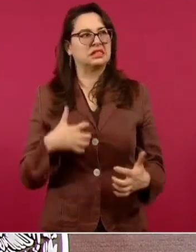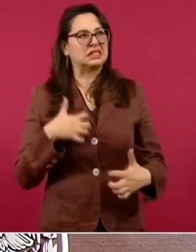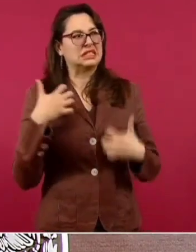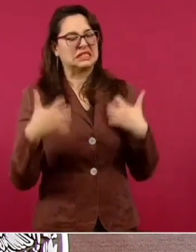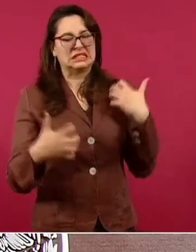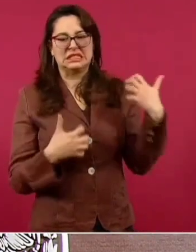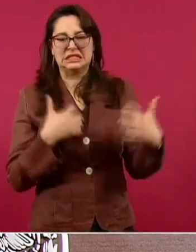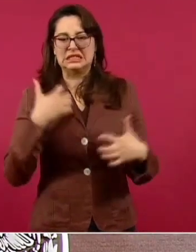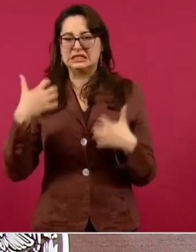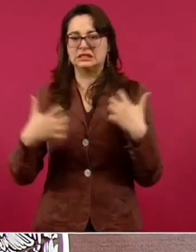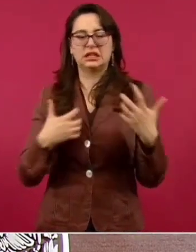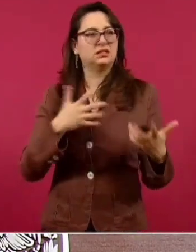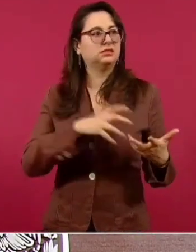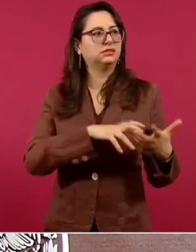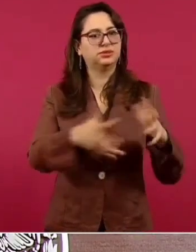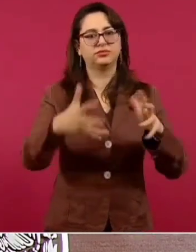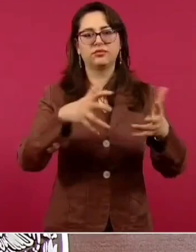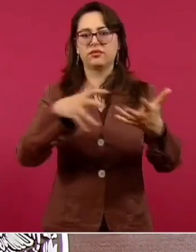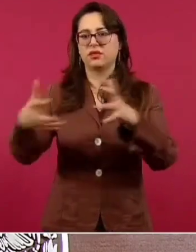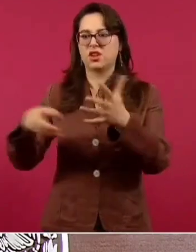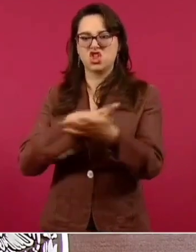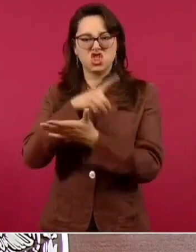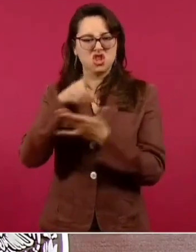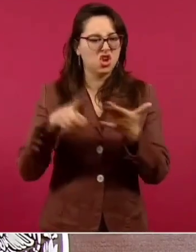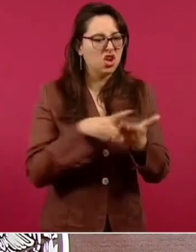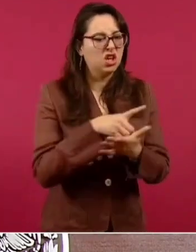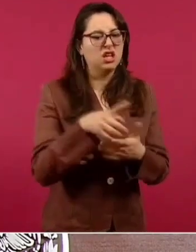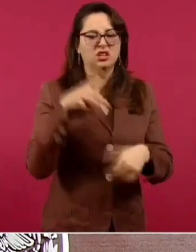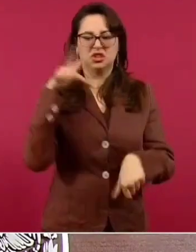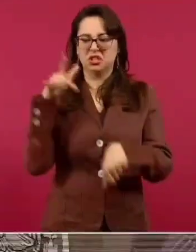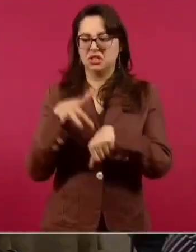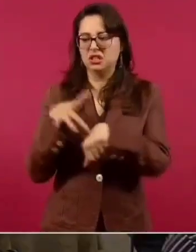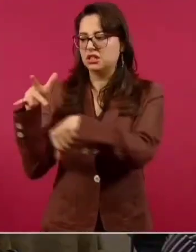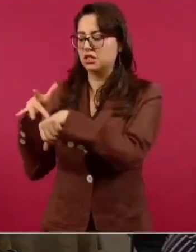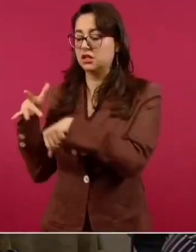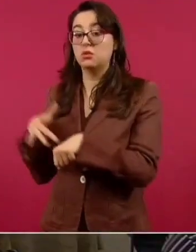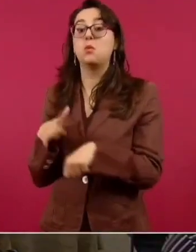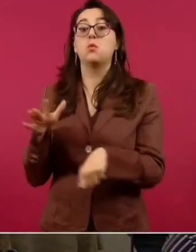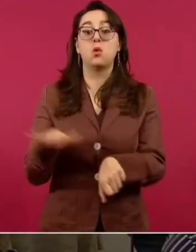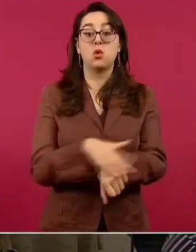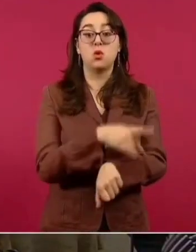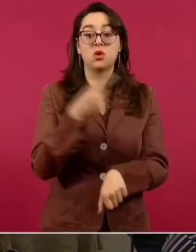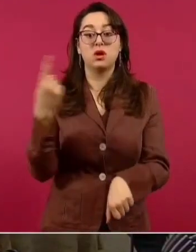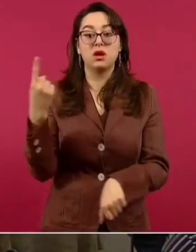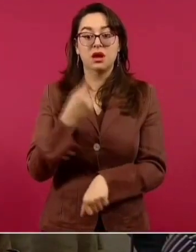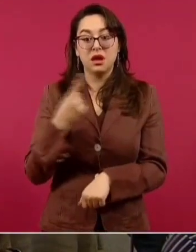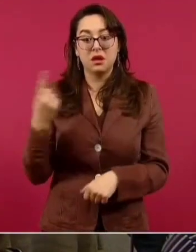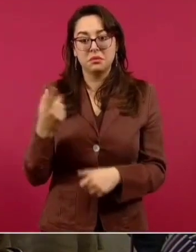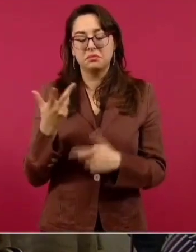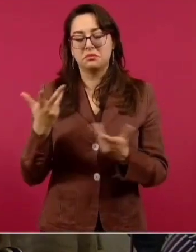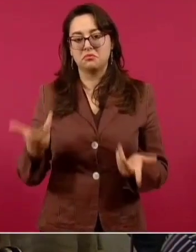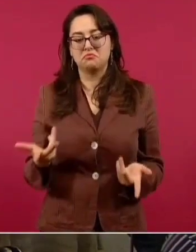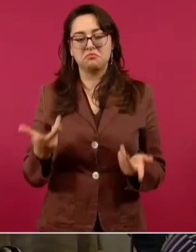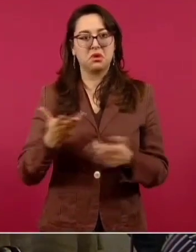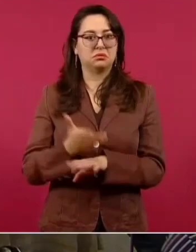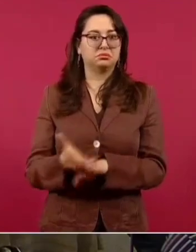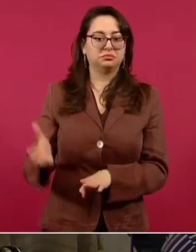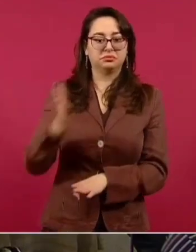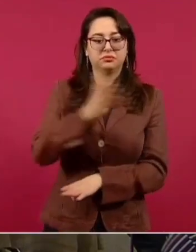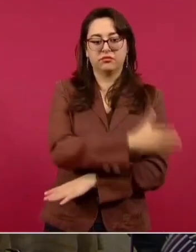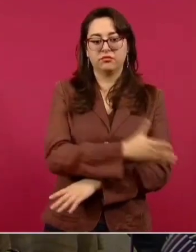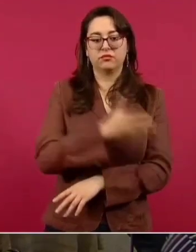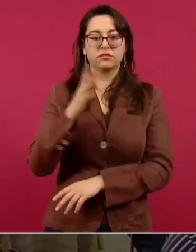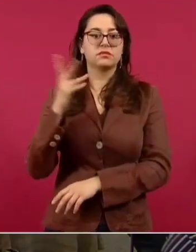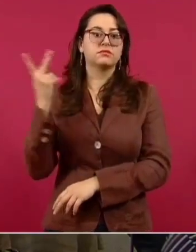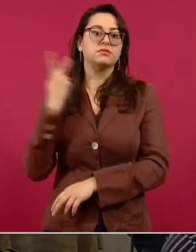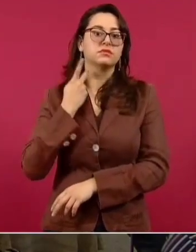es la forma en que lo está abordando el Gobierno de México, tener alternativas a la inclusión, a la integración social de la